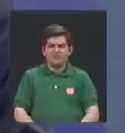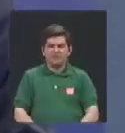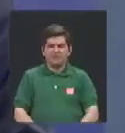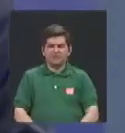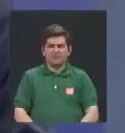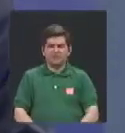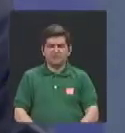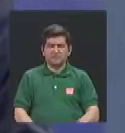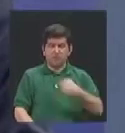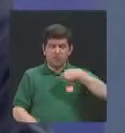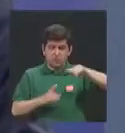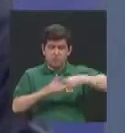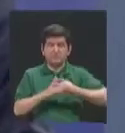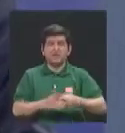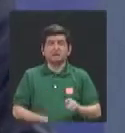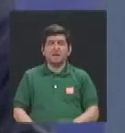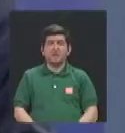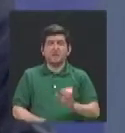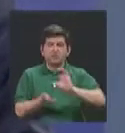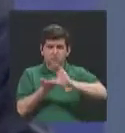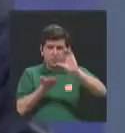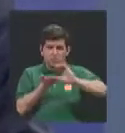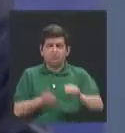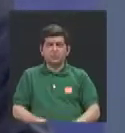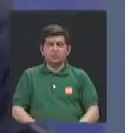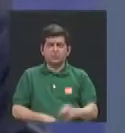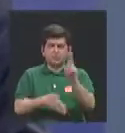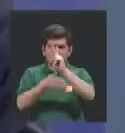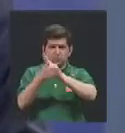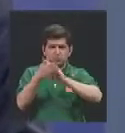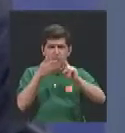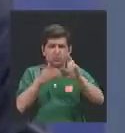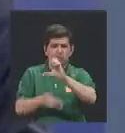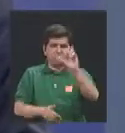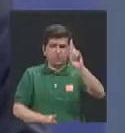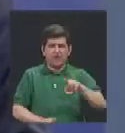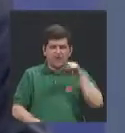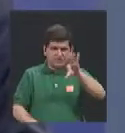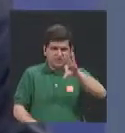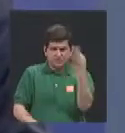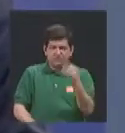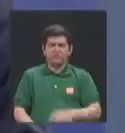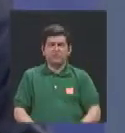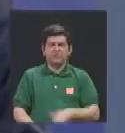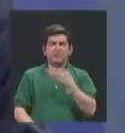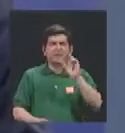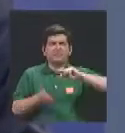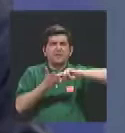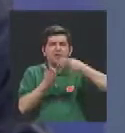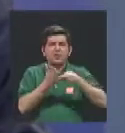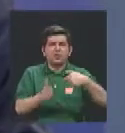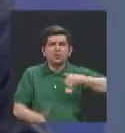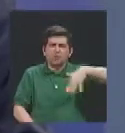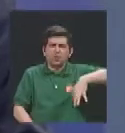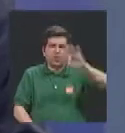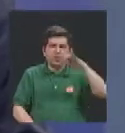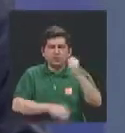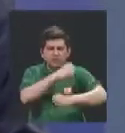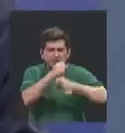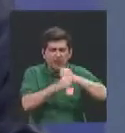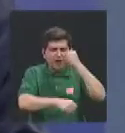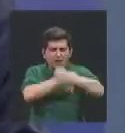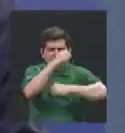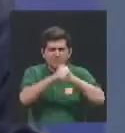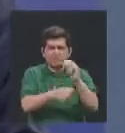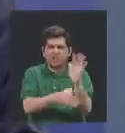que es una película. Ajá. Y así es como he empezado yo el curso que estoy dando ahora en la UCR, en la Universidad de Costa Rica. La mejor